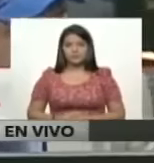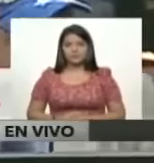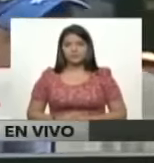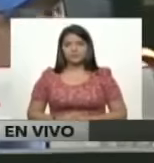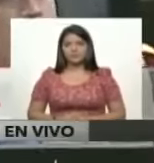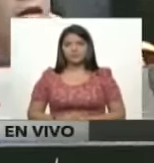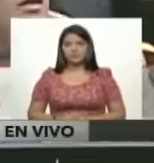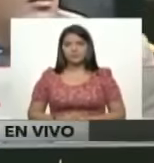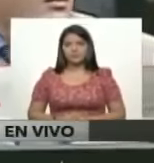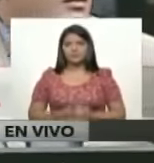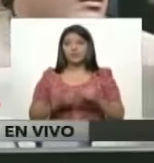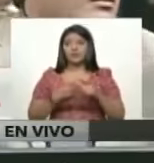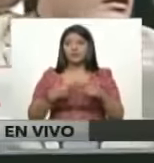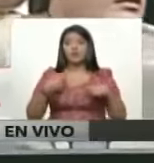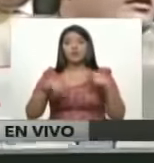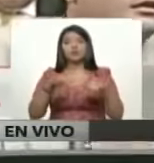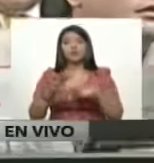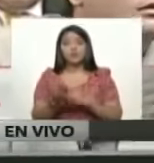En consecuencia,